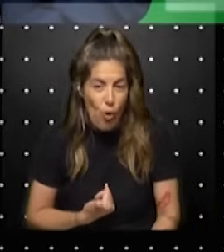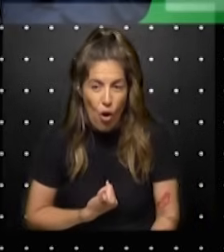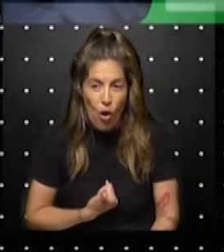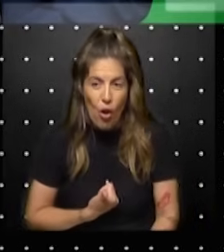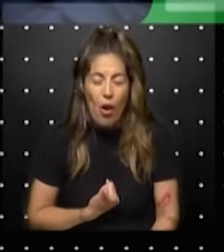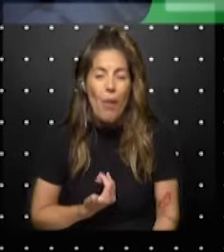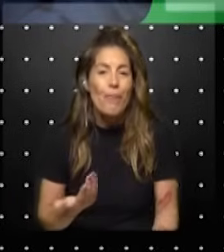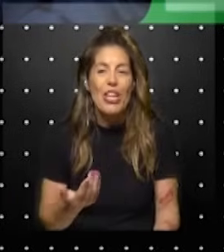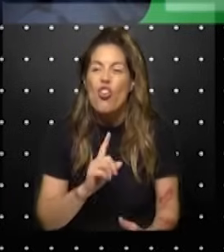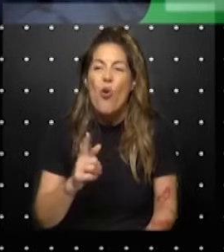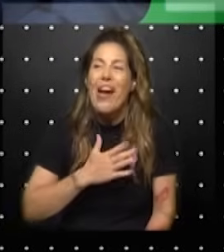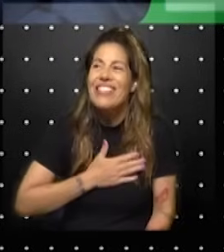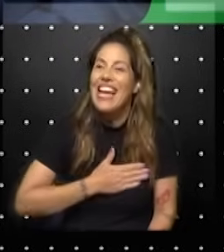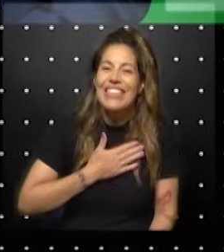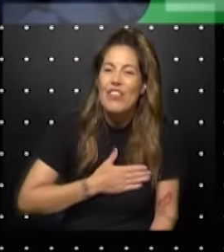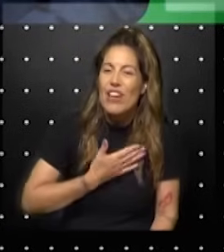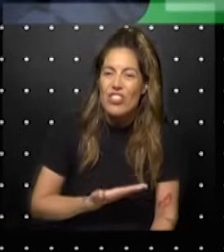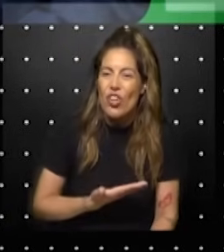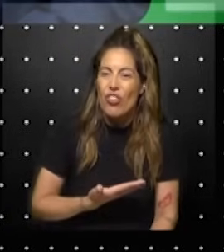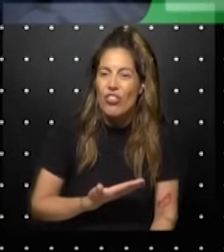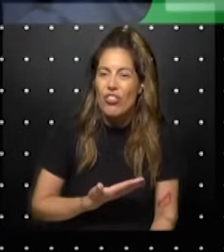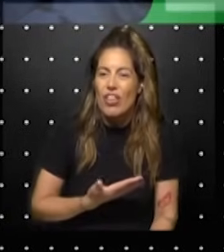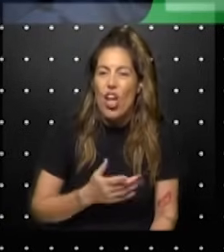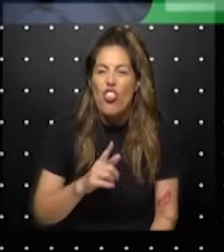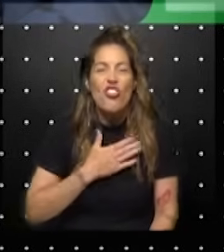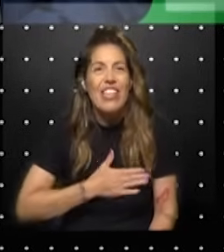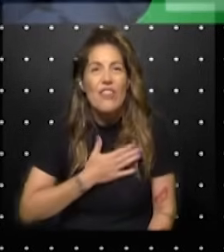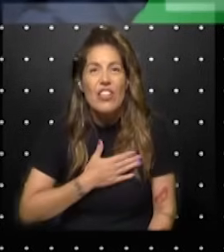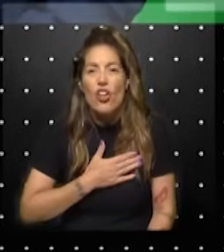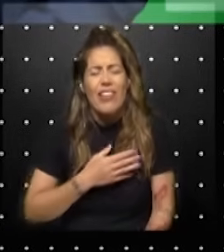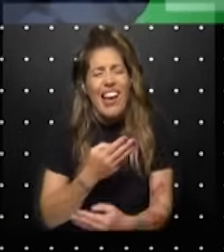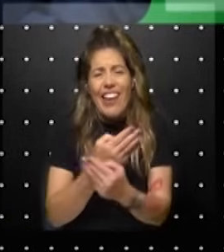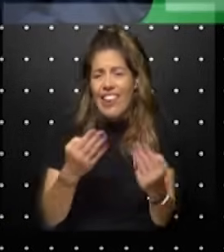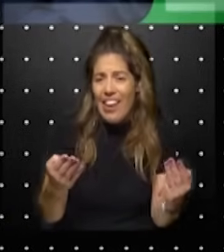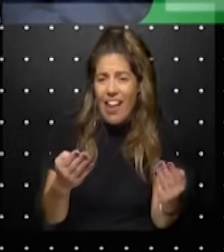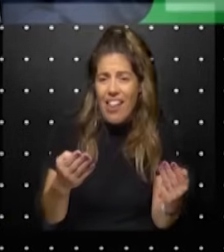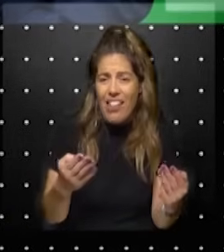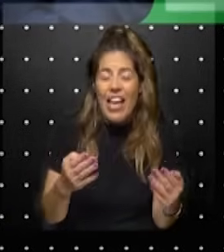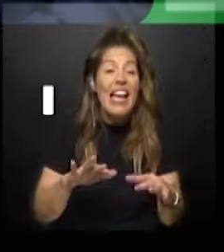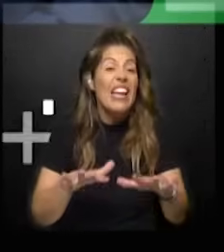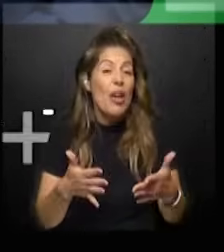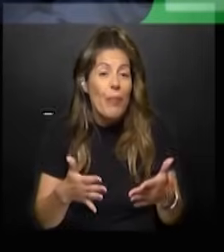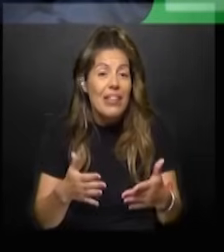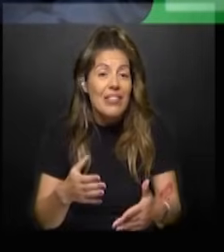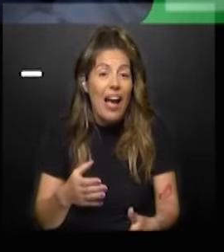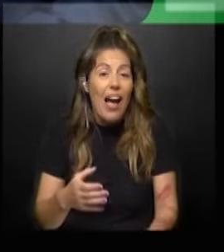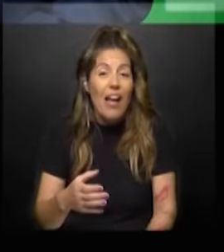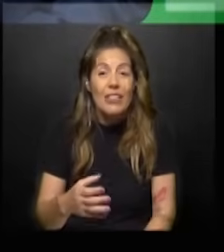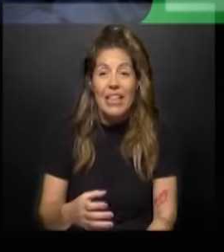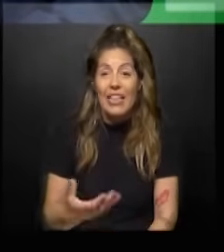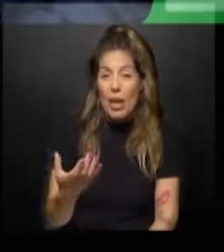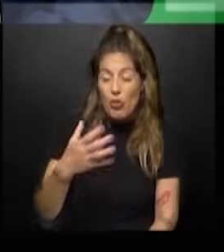una desatisfacción bastante generalizada. Entonces, bueno, ¿qué pasa? Tenemos a Trump y a Biden,